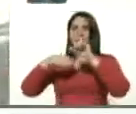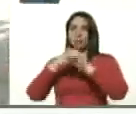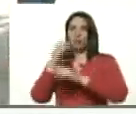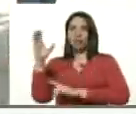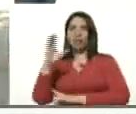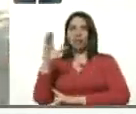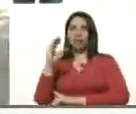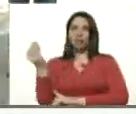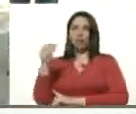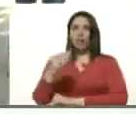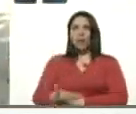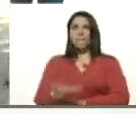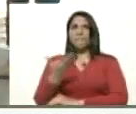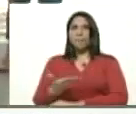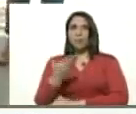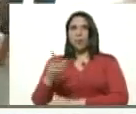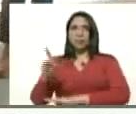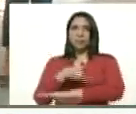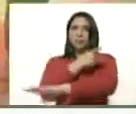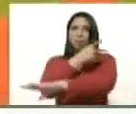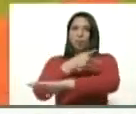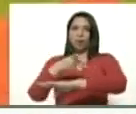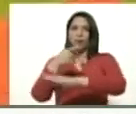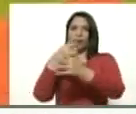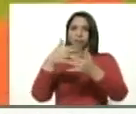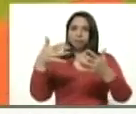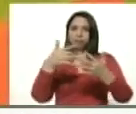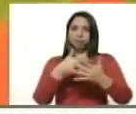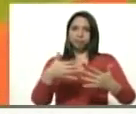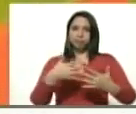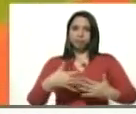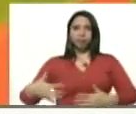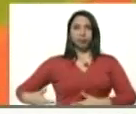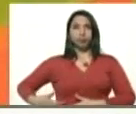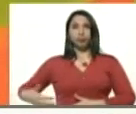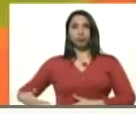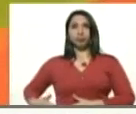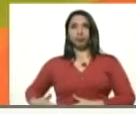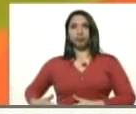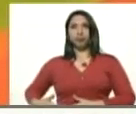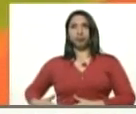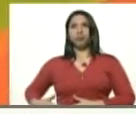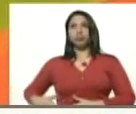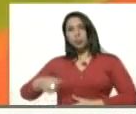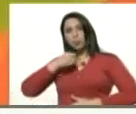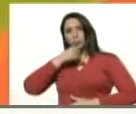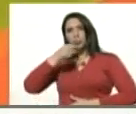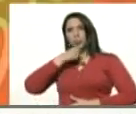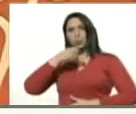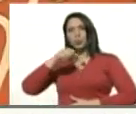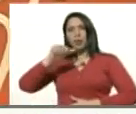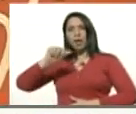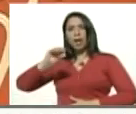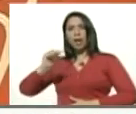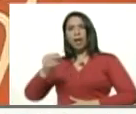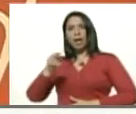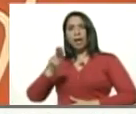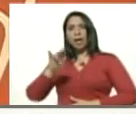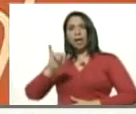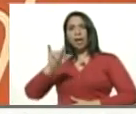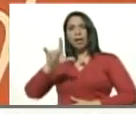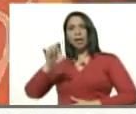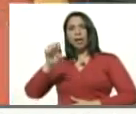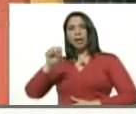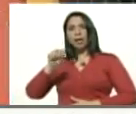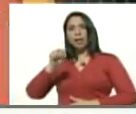más ilustres, el poeta, escritor, humorista, cronista Aquiles Nasoa, nacido acá